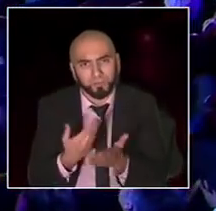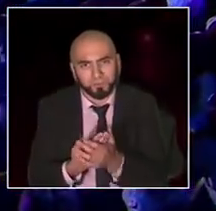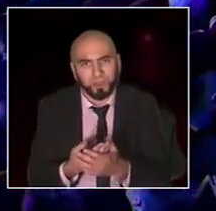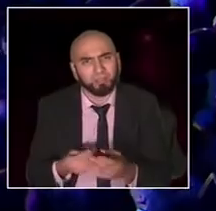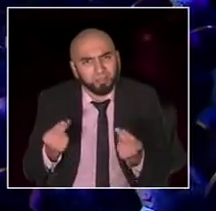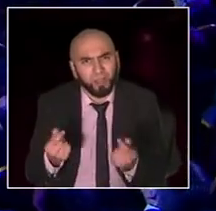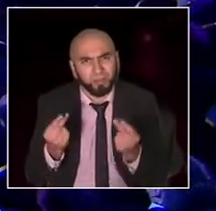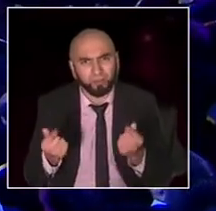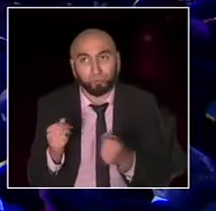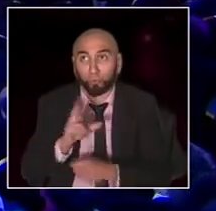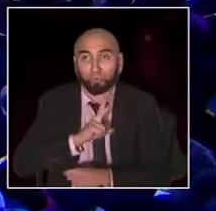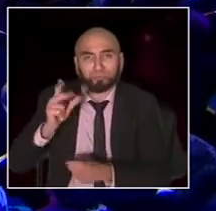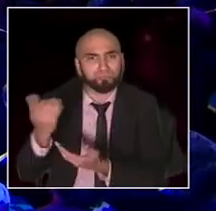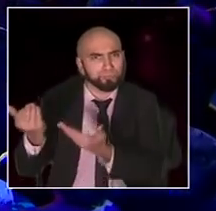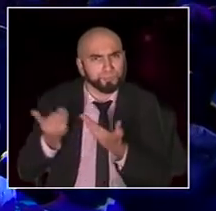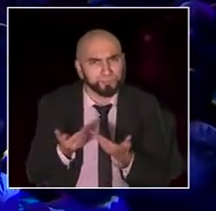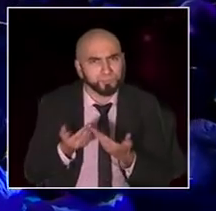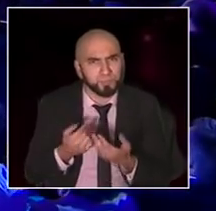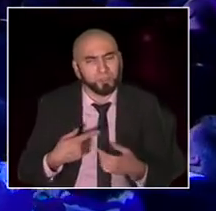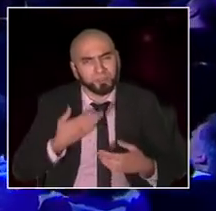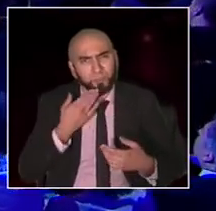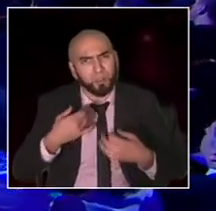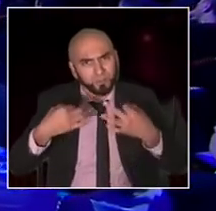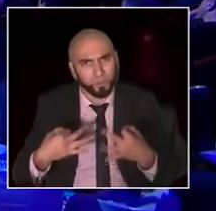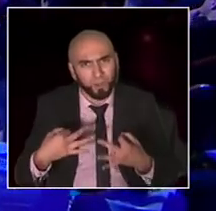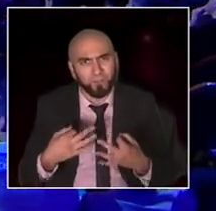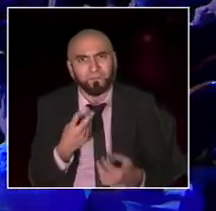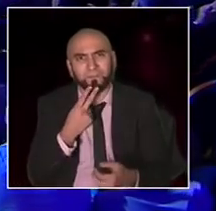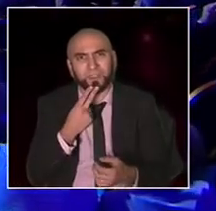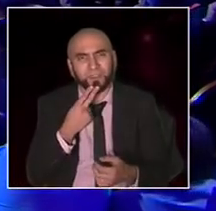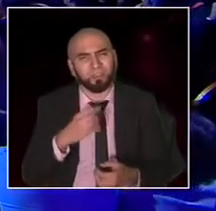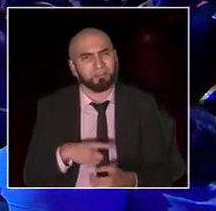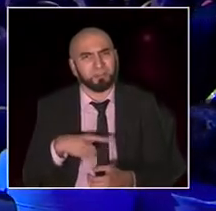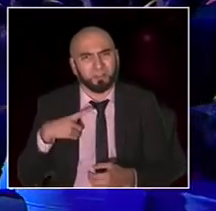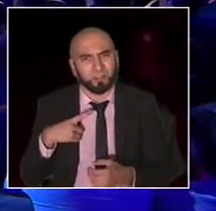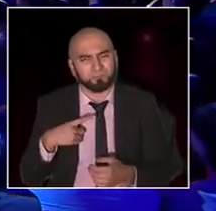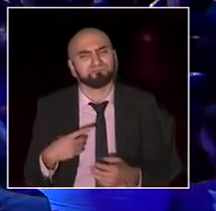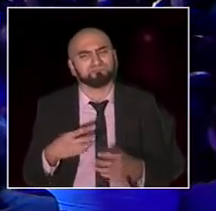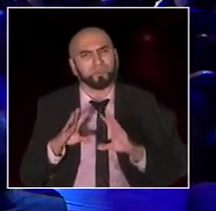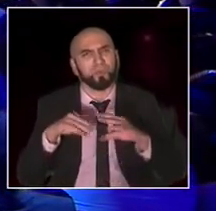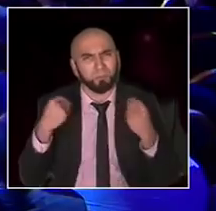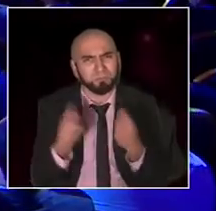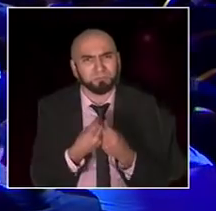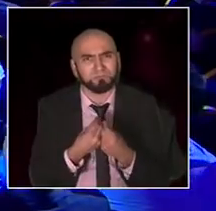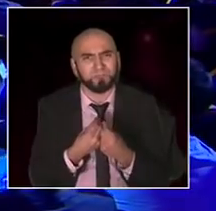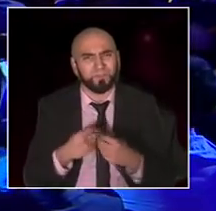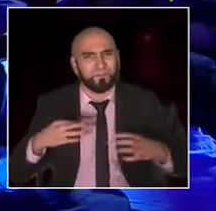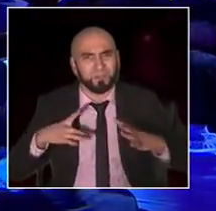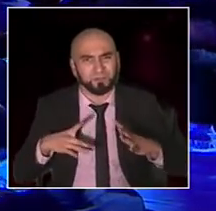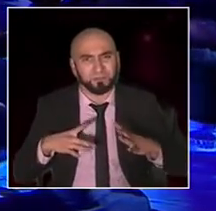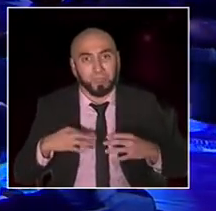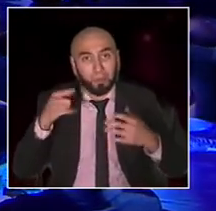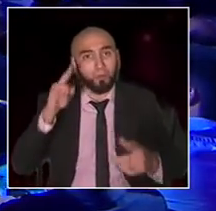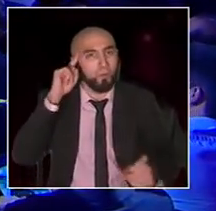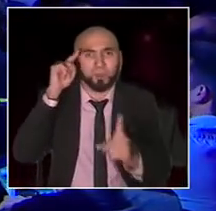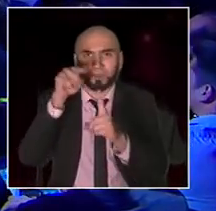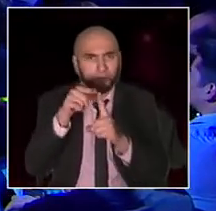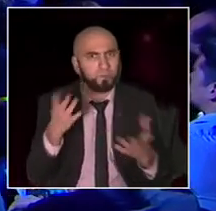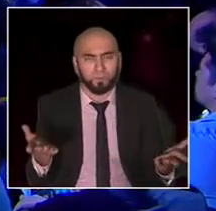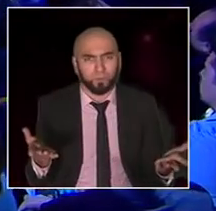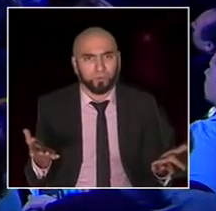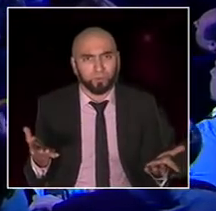tiempo la seguridad de una vida con dignidad, una vida más plena, una vida más feliz. Ese es el gran objetivo que nos hemos